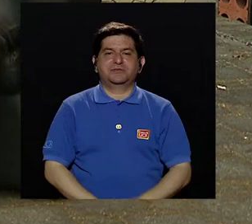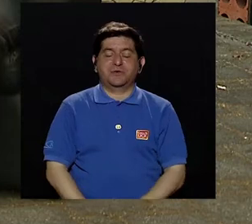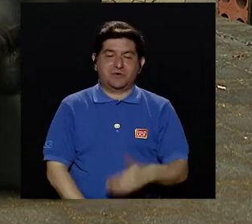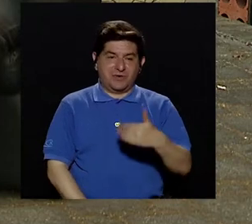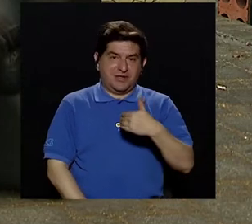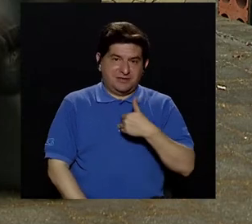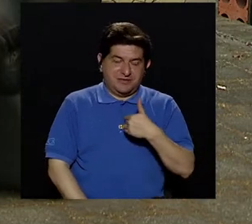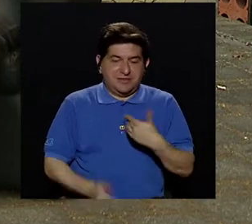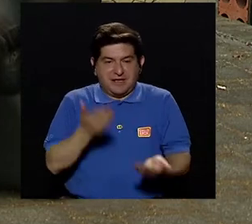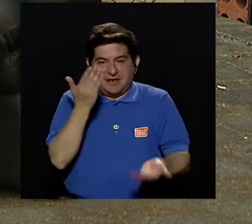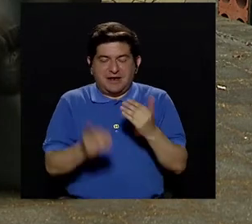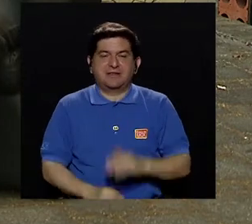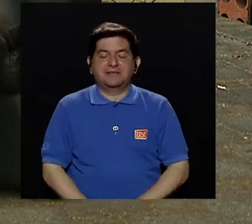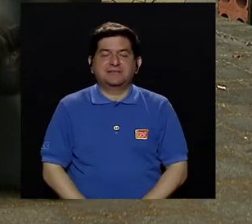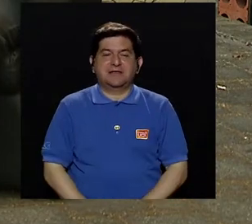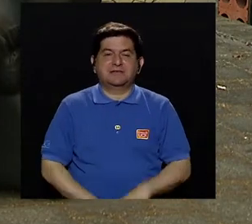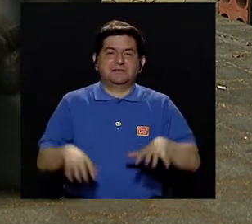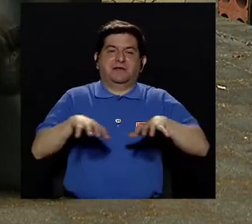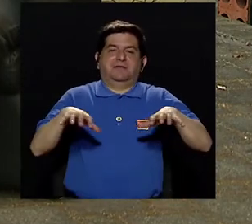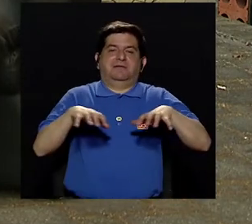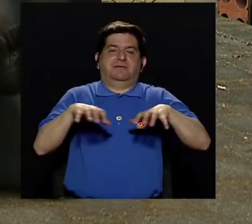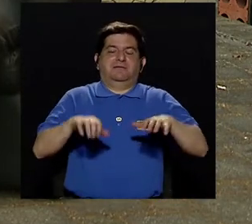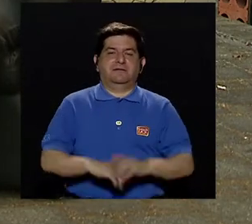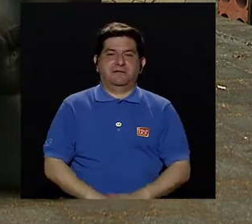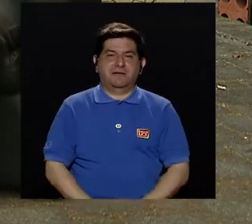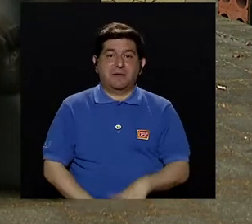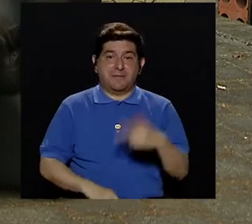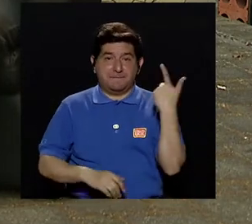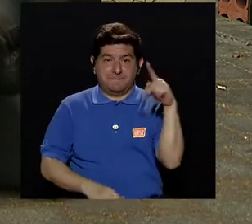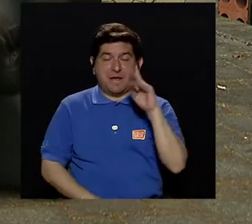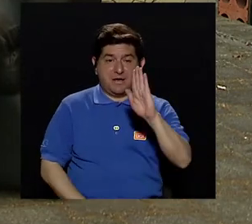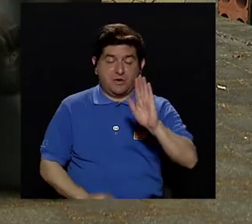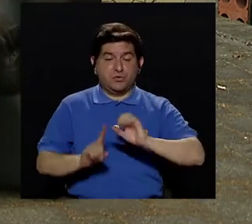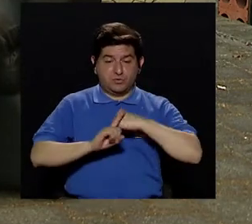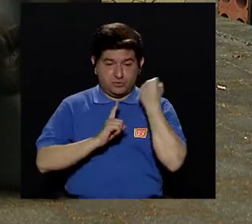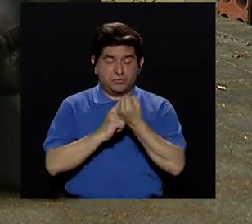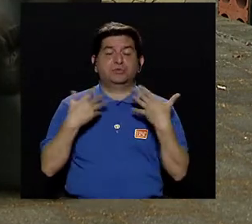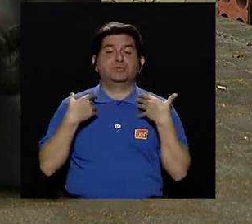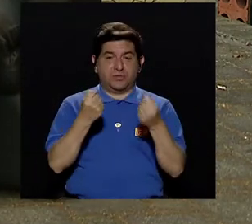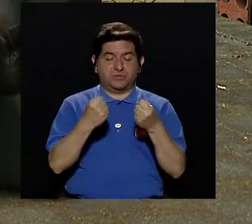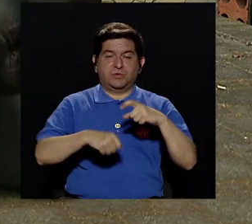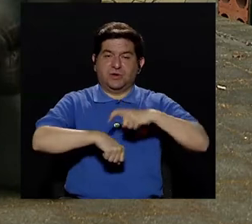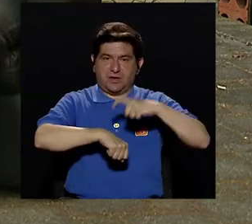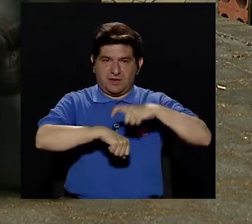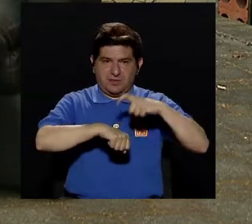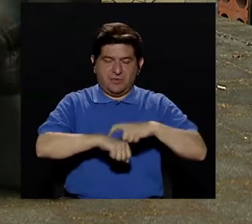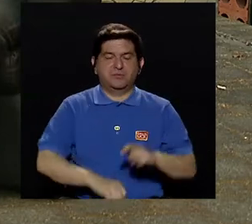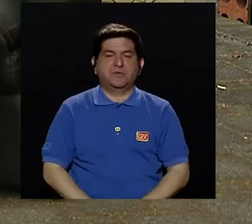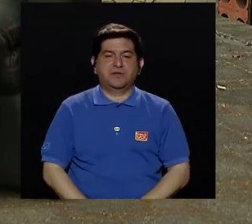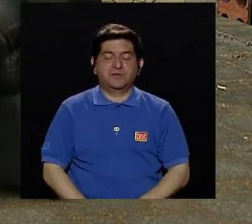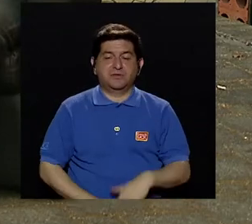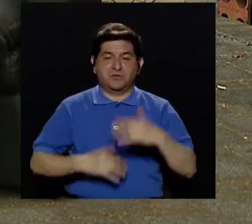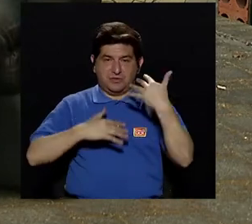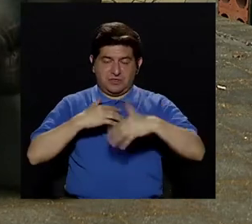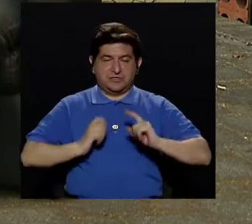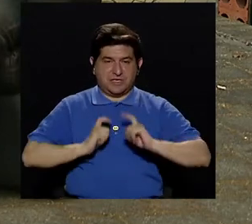que padezcan de, por ejemplo, epilepsia, ¿verdad? Que puedan poner en riesgo su propia salud al momento de donar